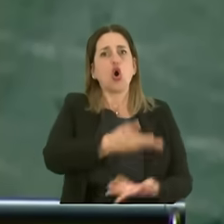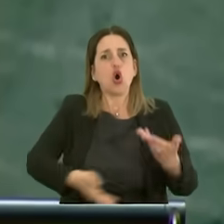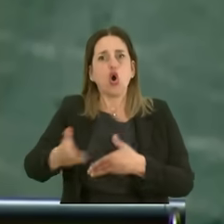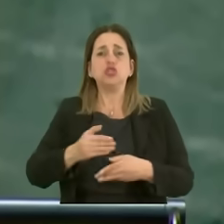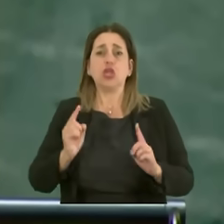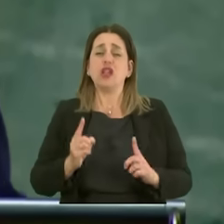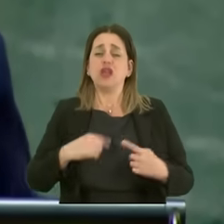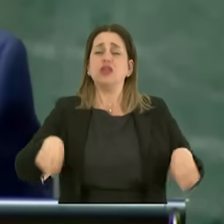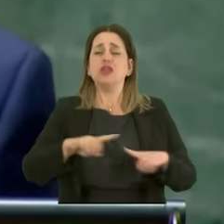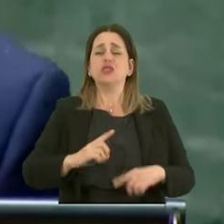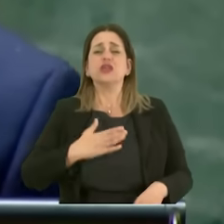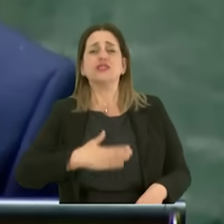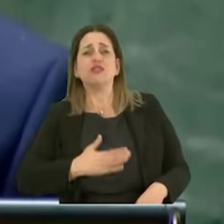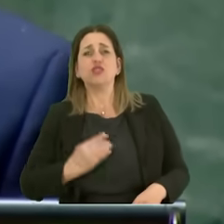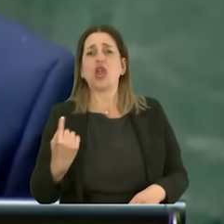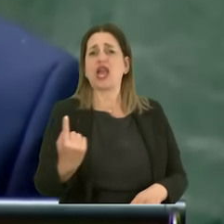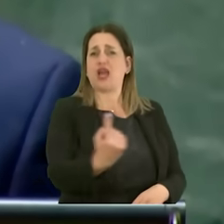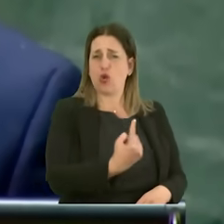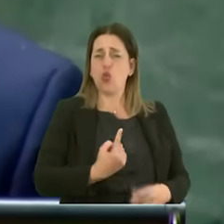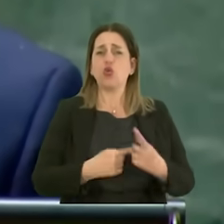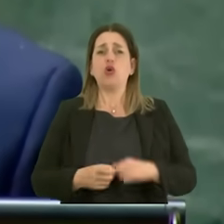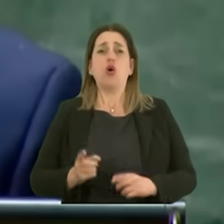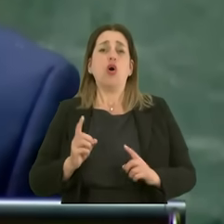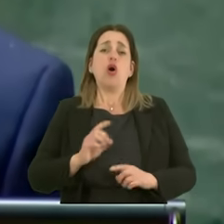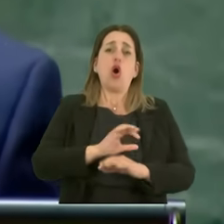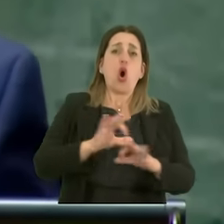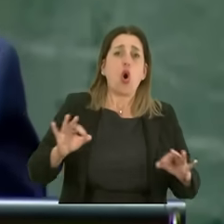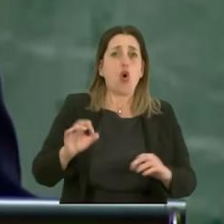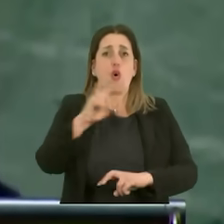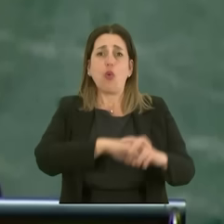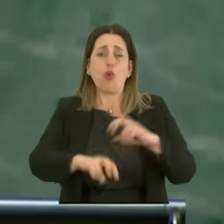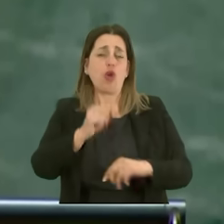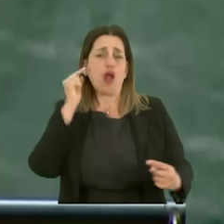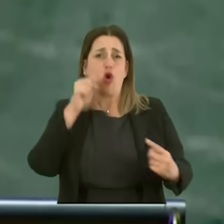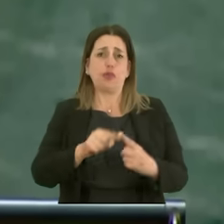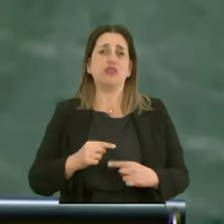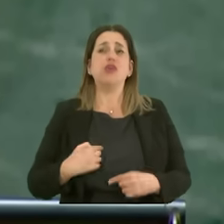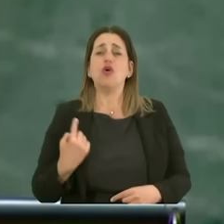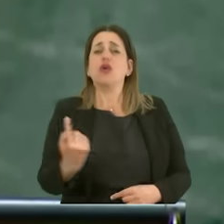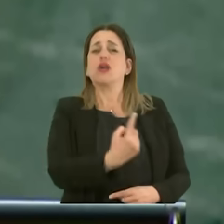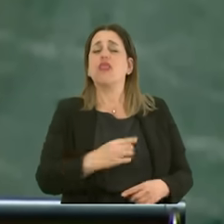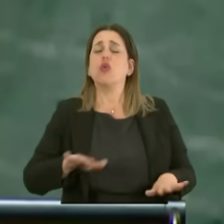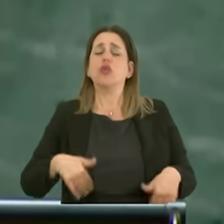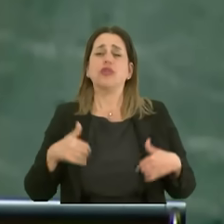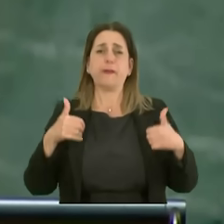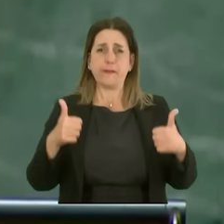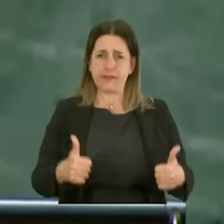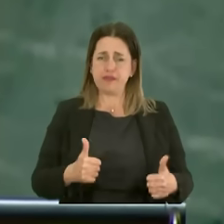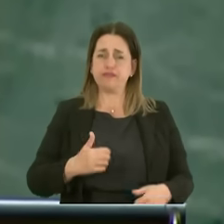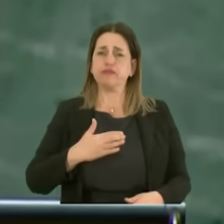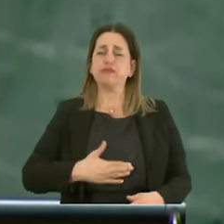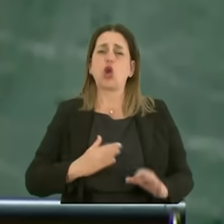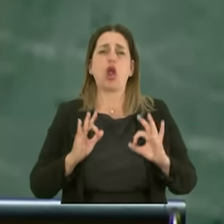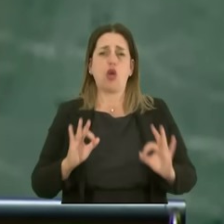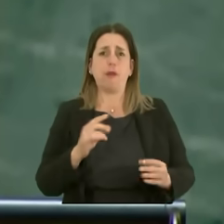uno de las personas o por lo menos debería de poder hacerlo y esto es lo que me